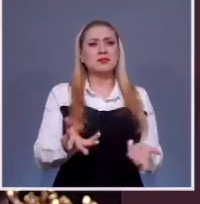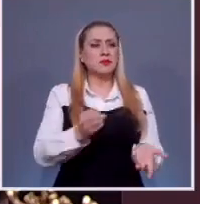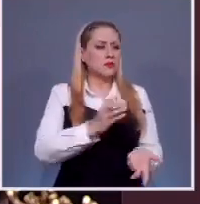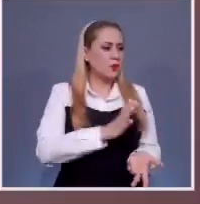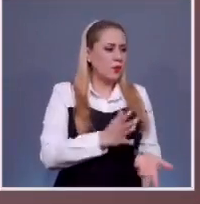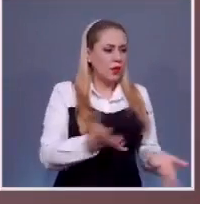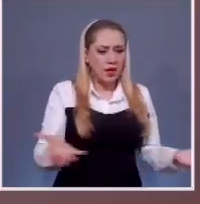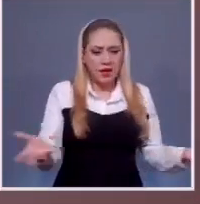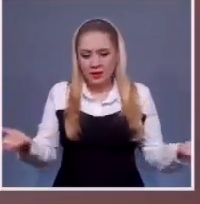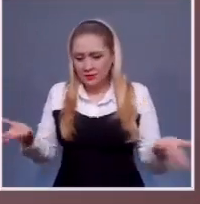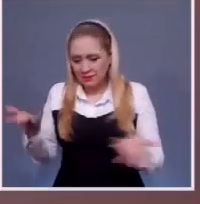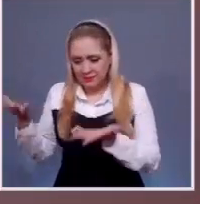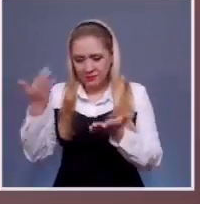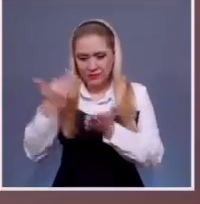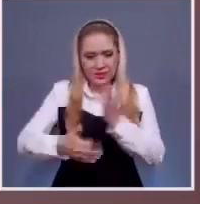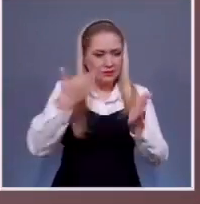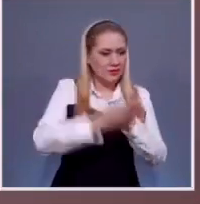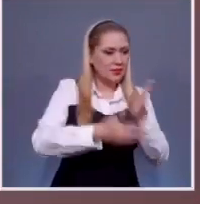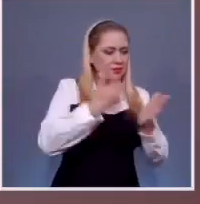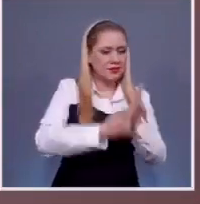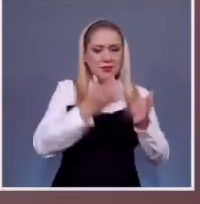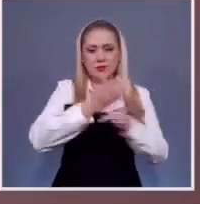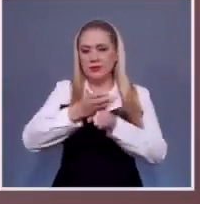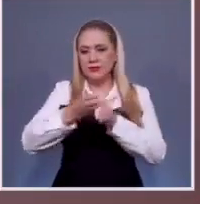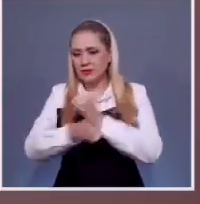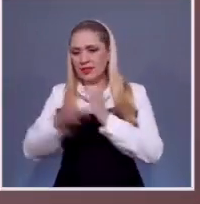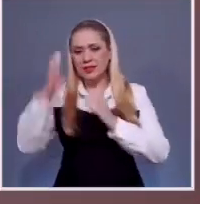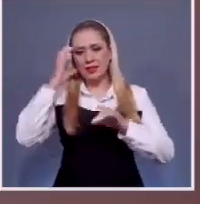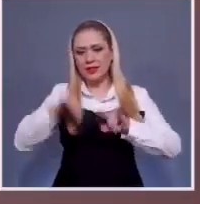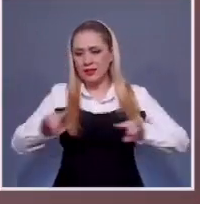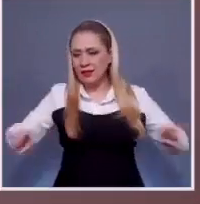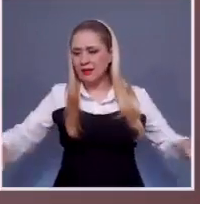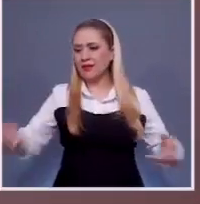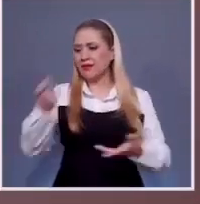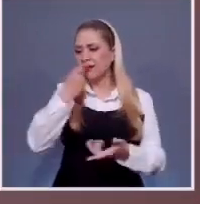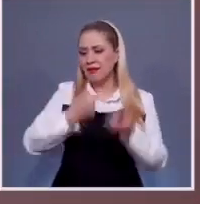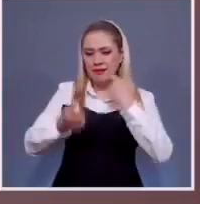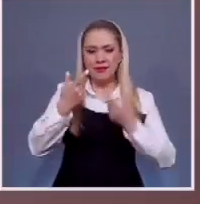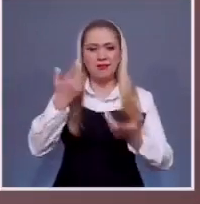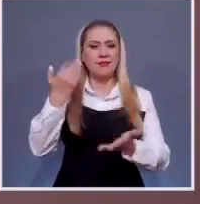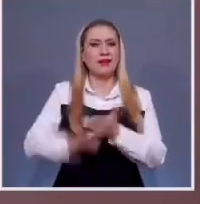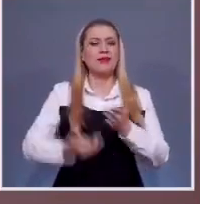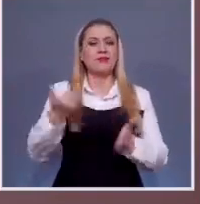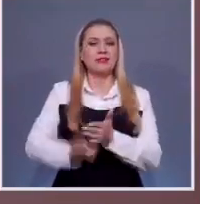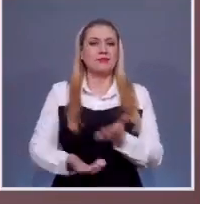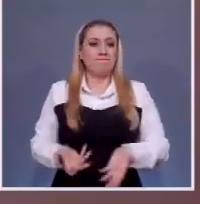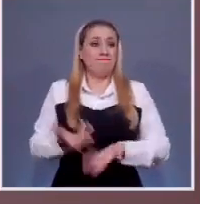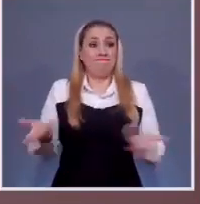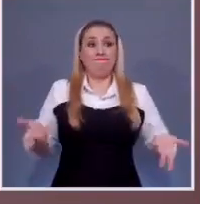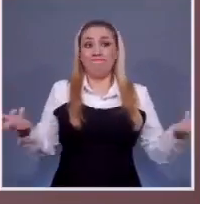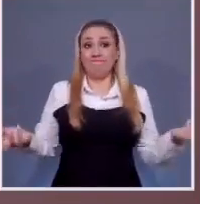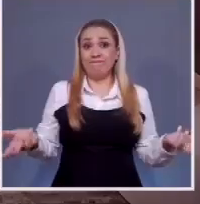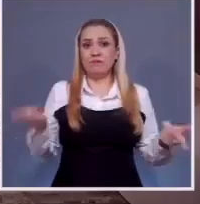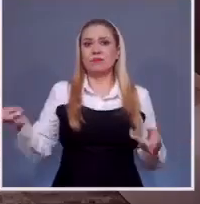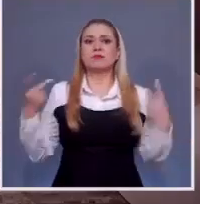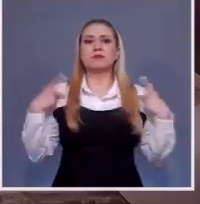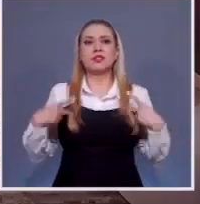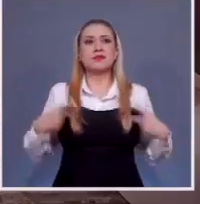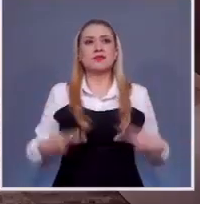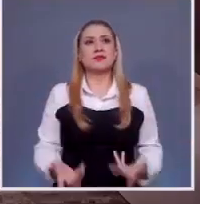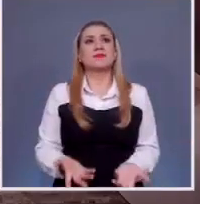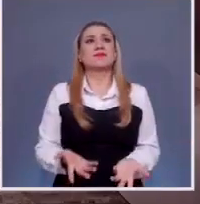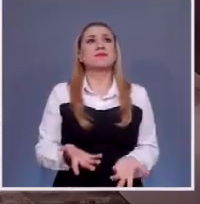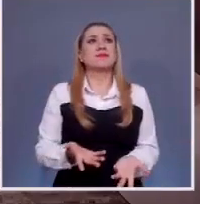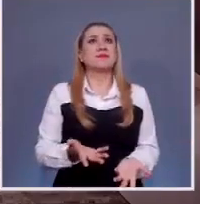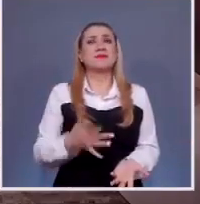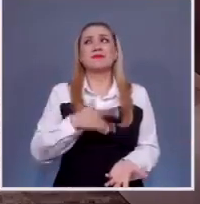hay infraestructura, pues eso no se va a remediar. Y eso influye en la manera en cómo se siente la persona al momento que está en esos